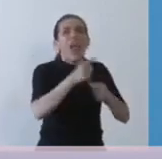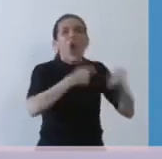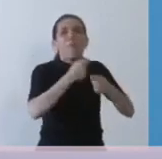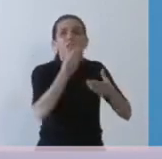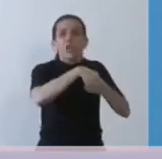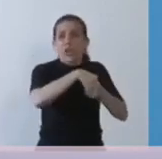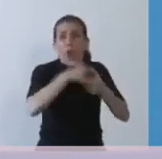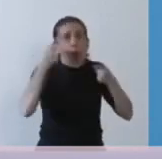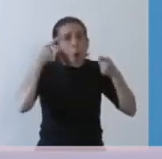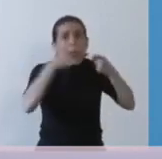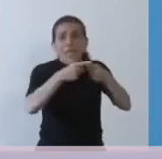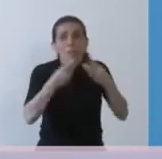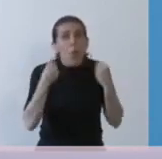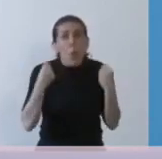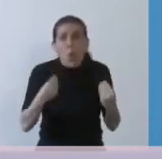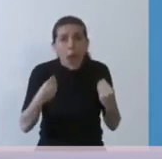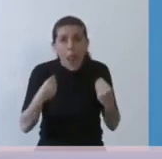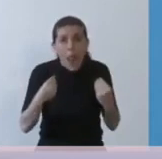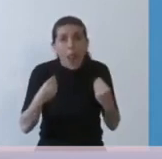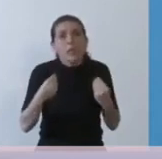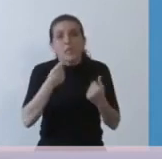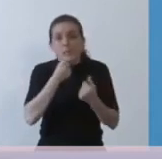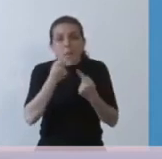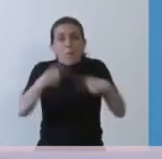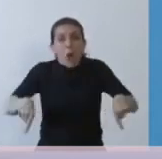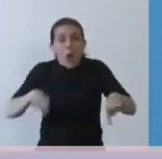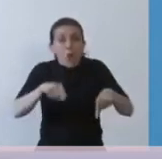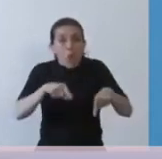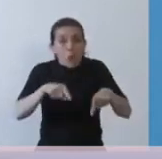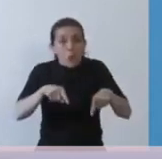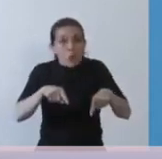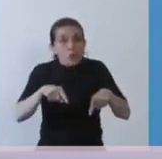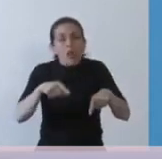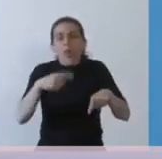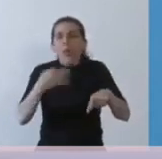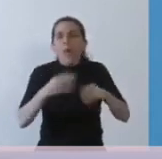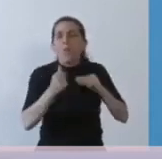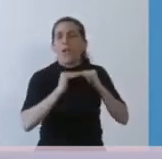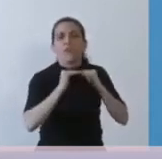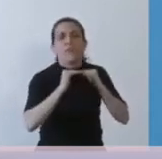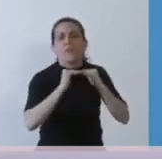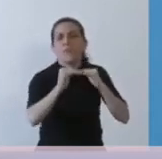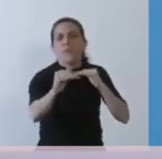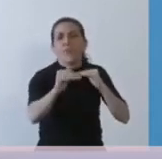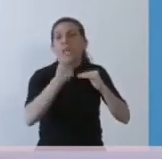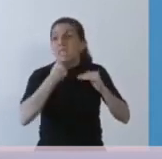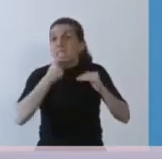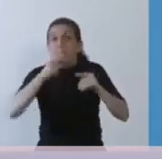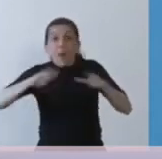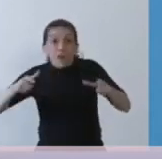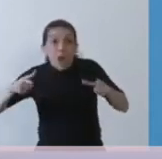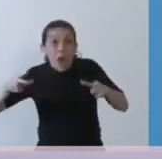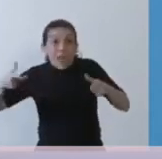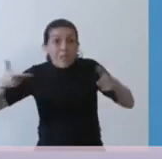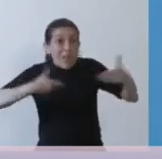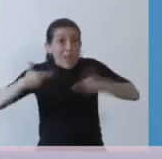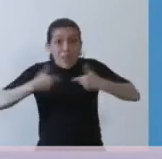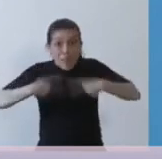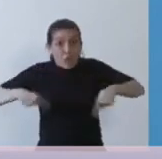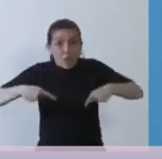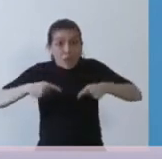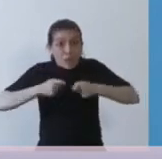objetivo fundamental es que los productos mantengan sus precios y si hay más demanda la vamos a abastecer